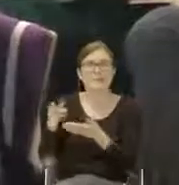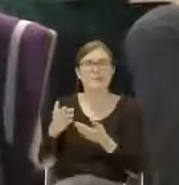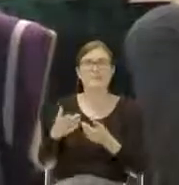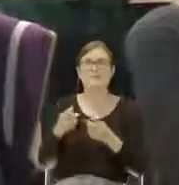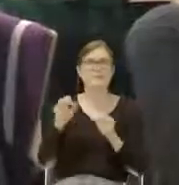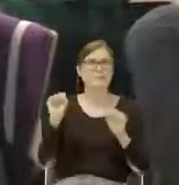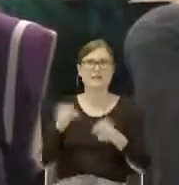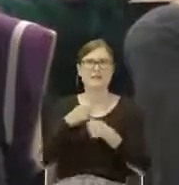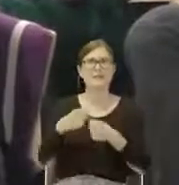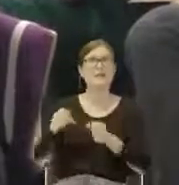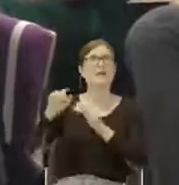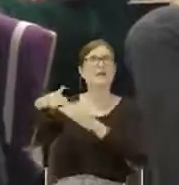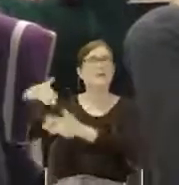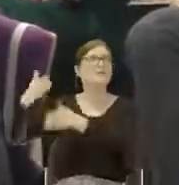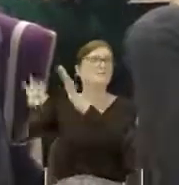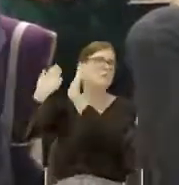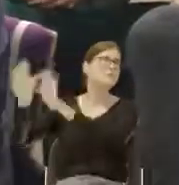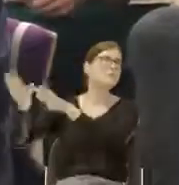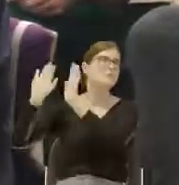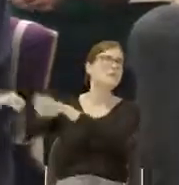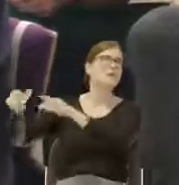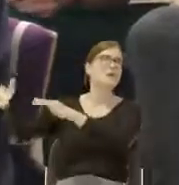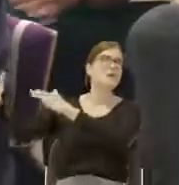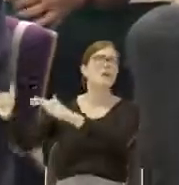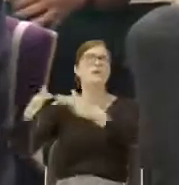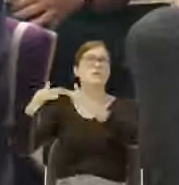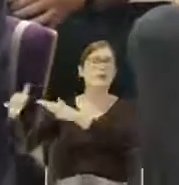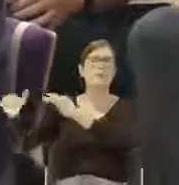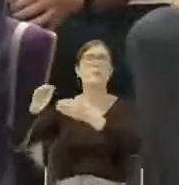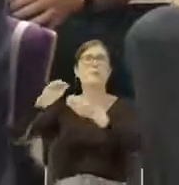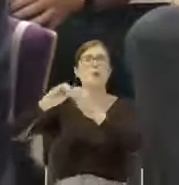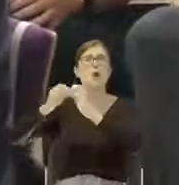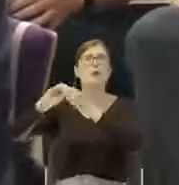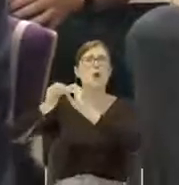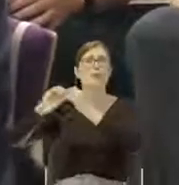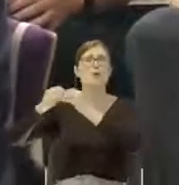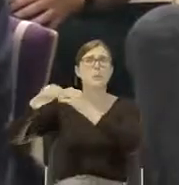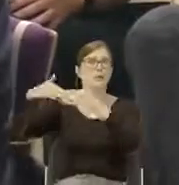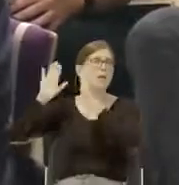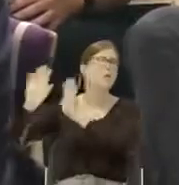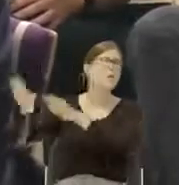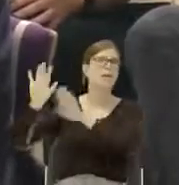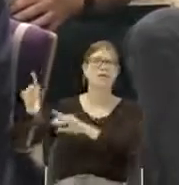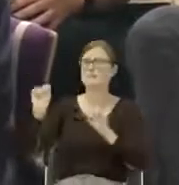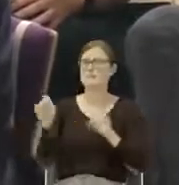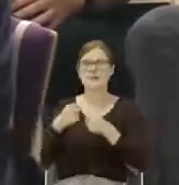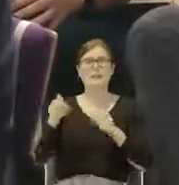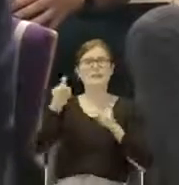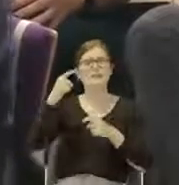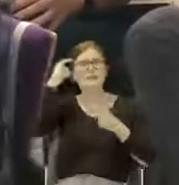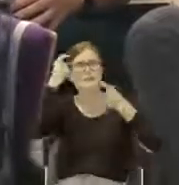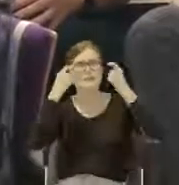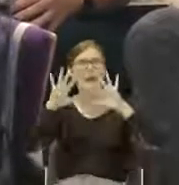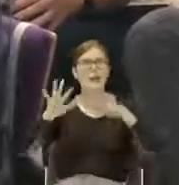y evitar conflictos como los que estamos viviendo. La gran cuestión para todos nosotros hoy es cómo afrontamos la contradicción de fondo